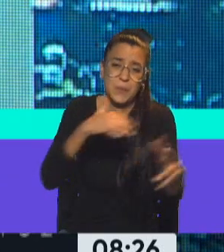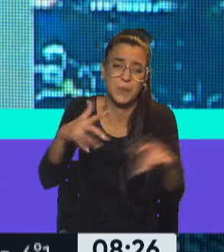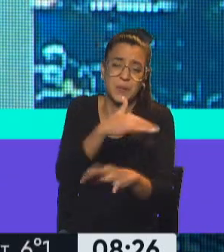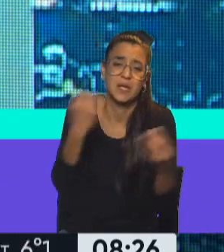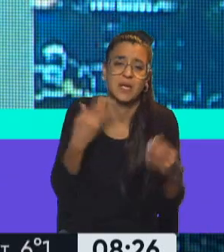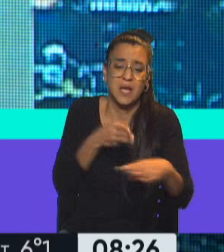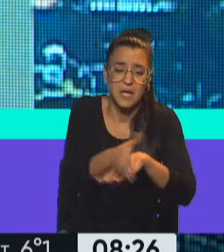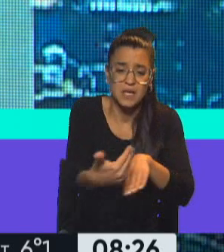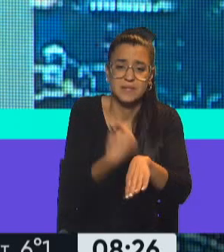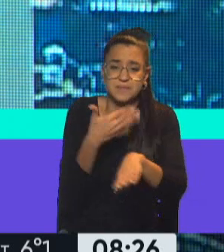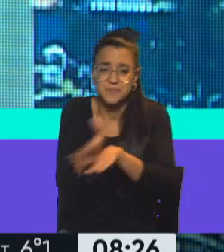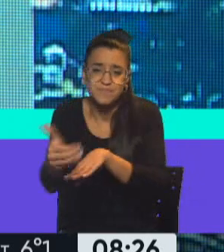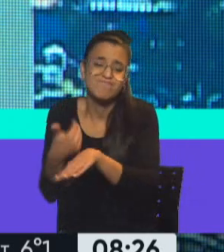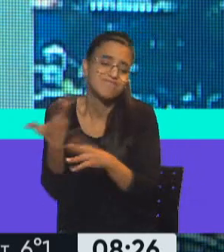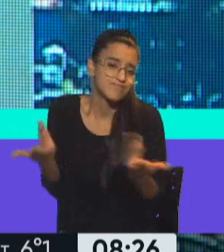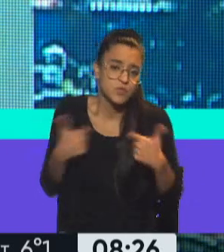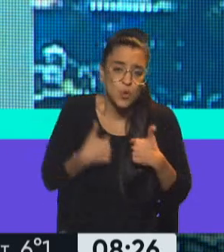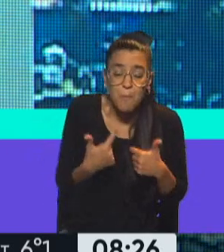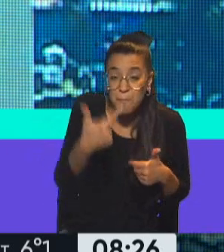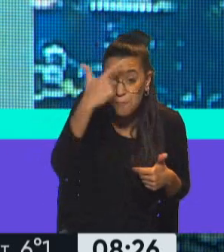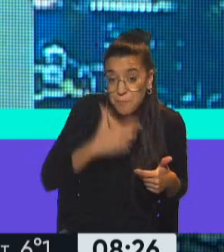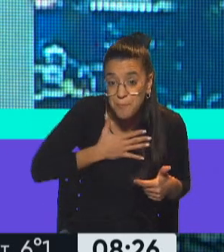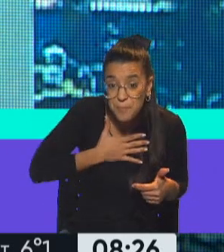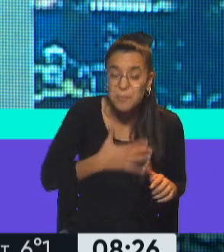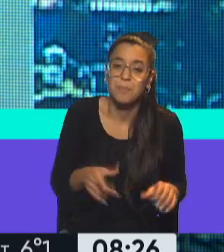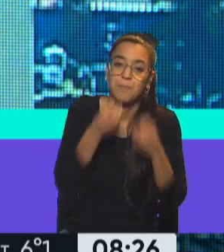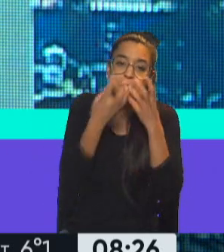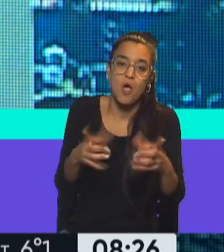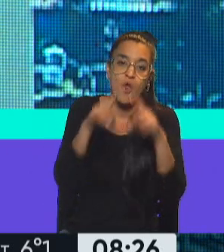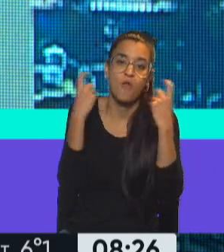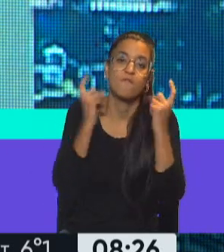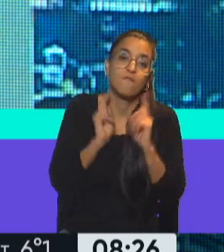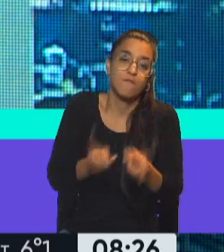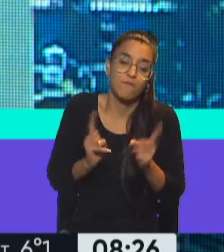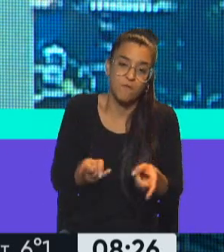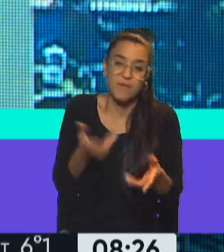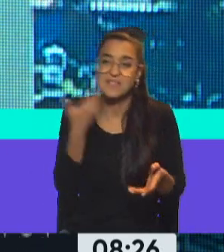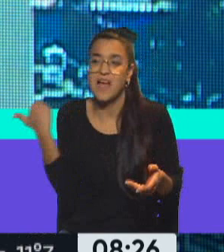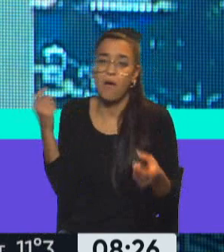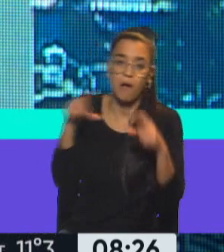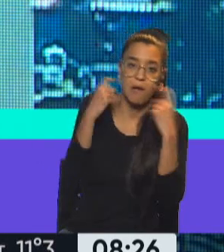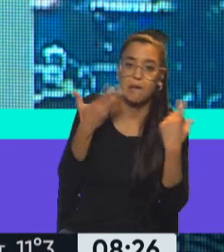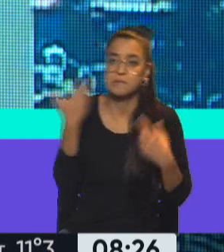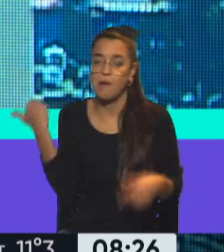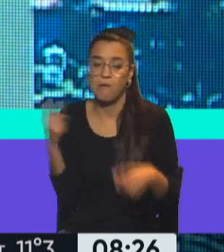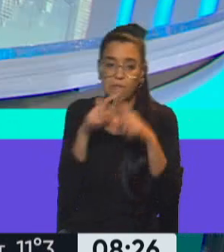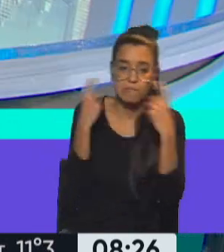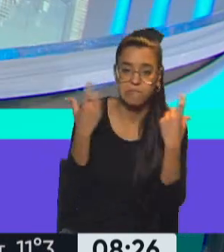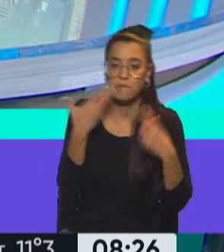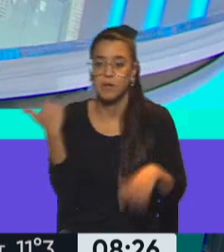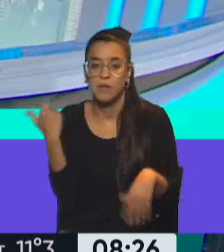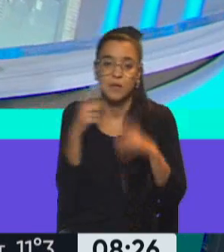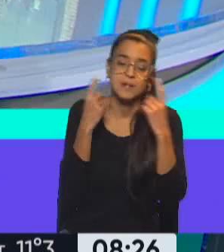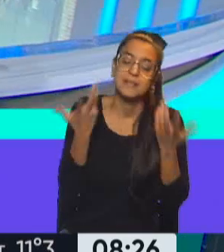de los lugares. Entonces, en lo personal, yo creo que es más práctico usar el barbijo que no utilizarlo, porque si no uno tiene que estar